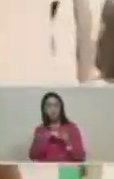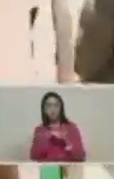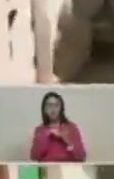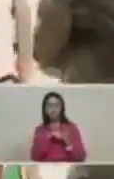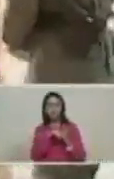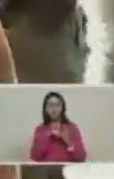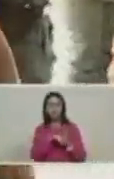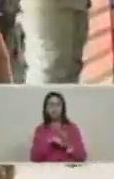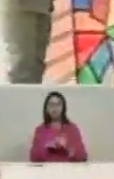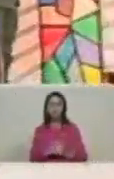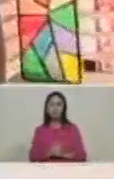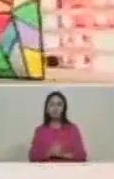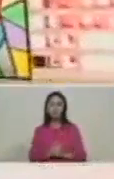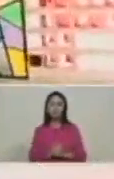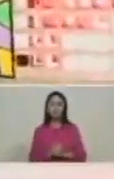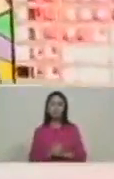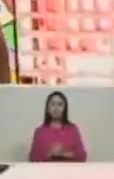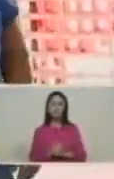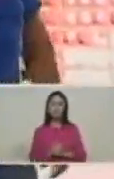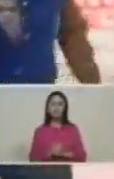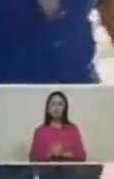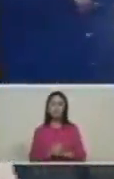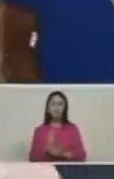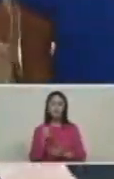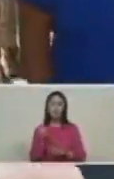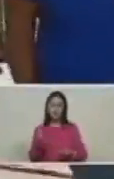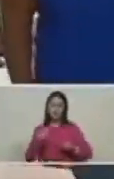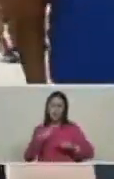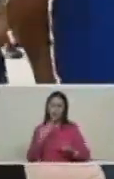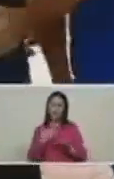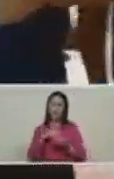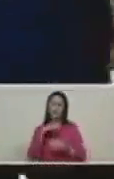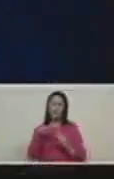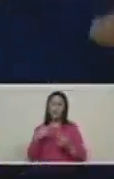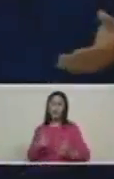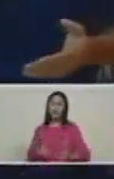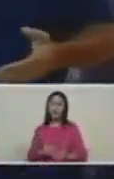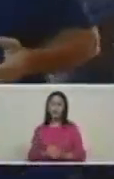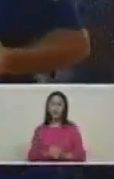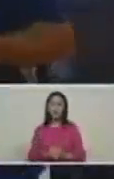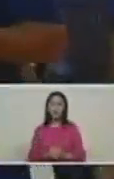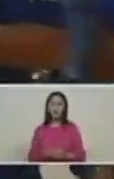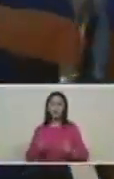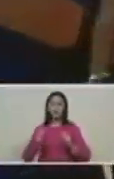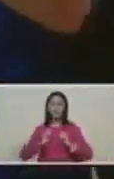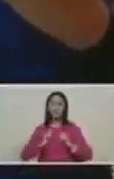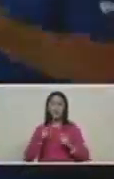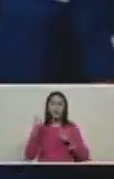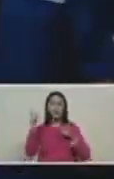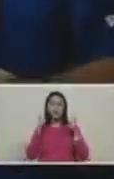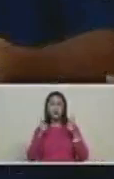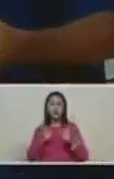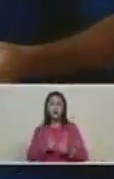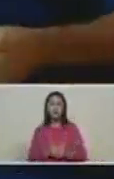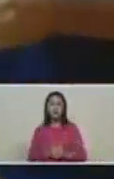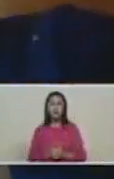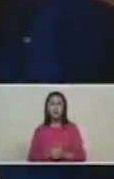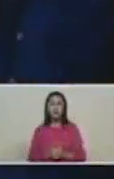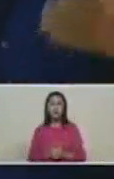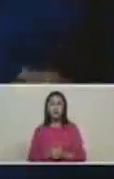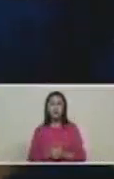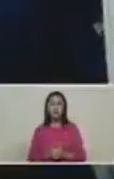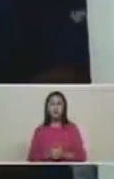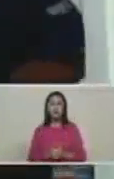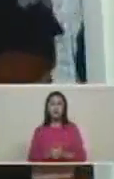instalaciones, solo posible en revolución. Y tenemos que decirlo, legado a nuestro gigante Chávez, y también,